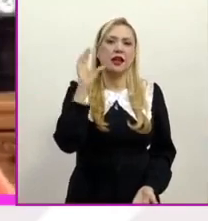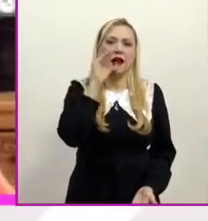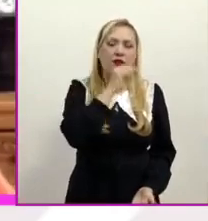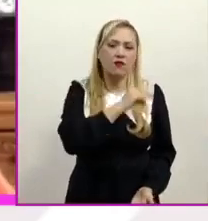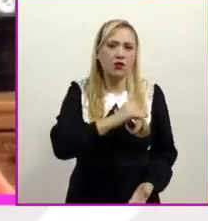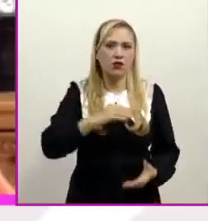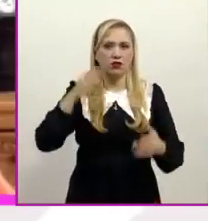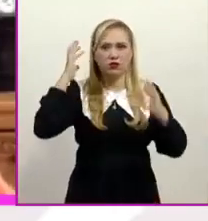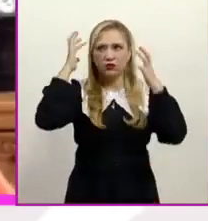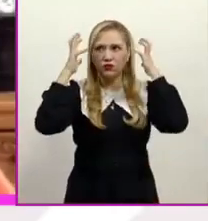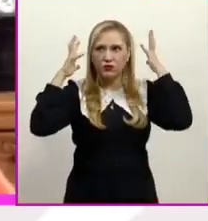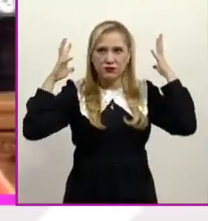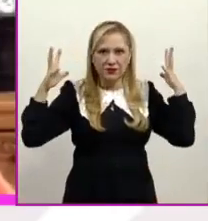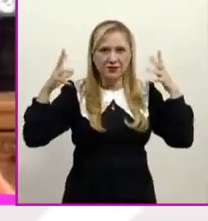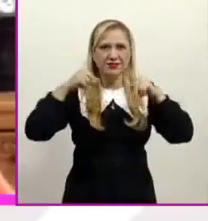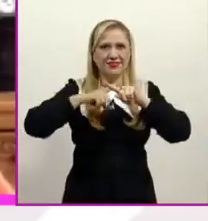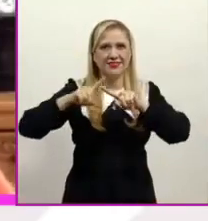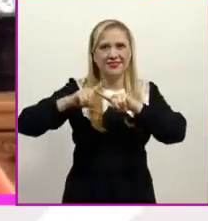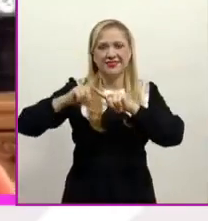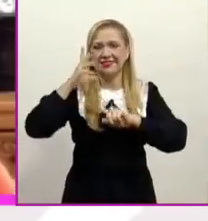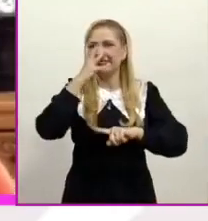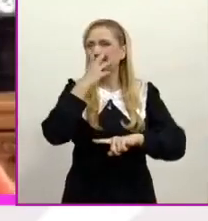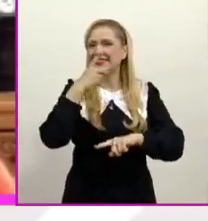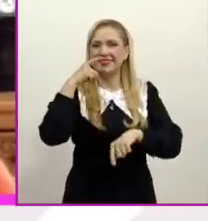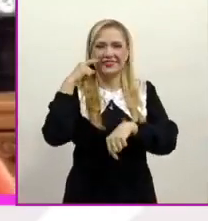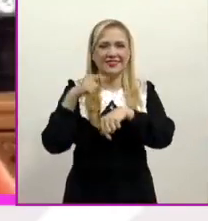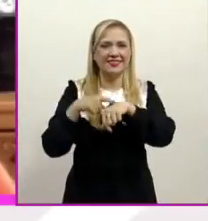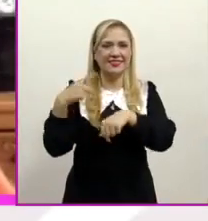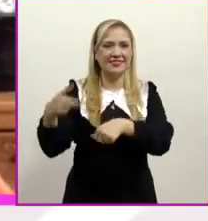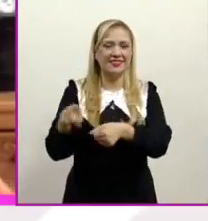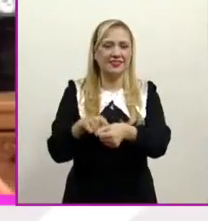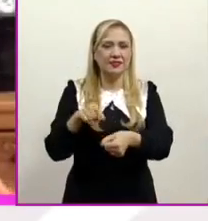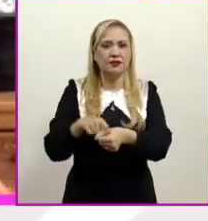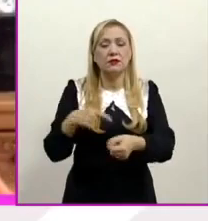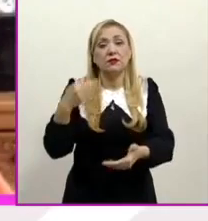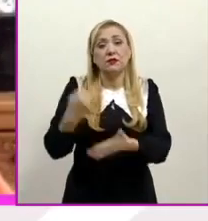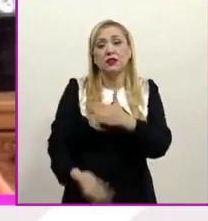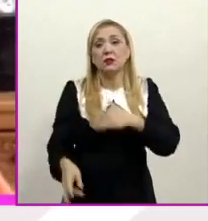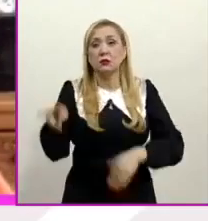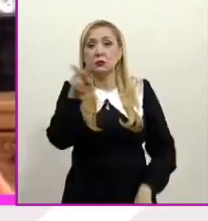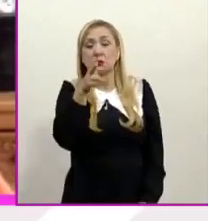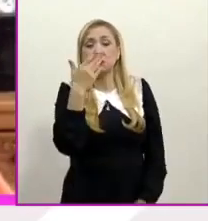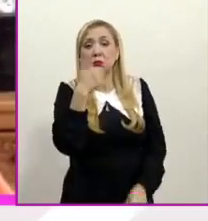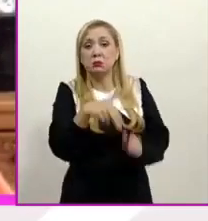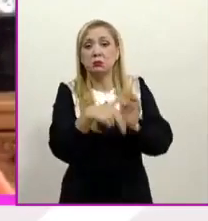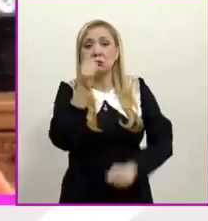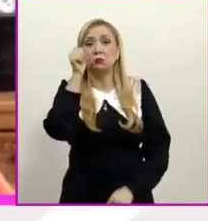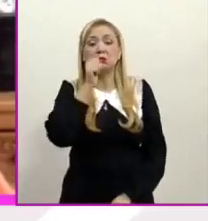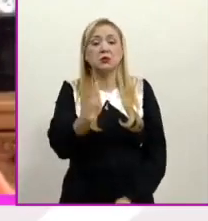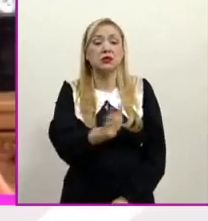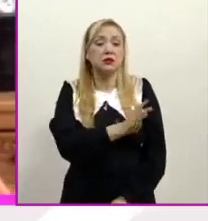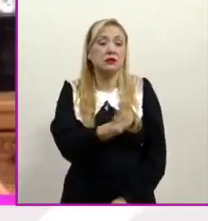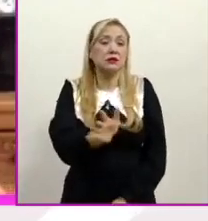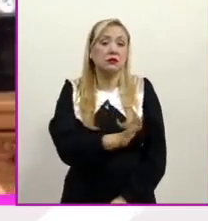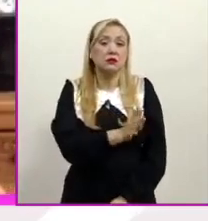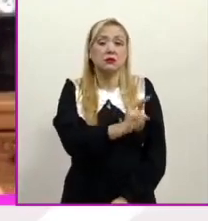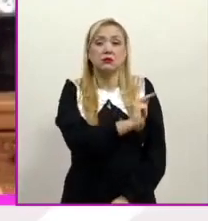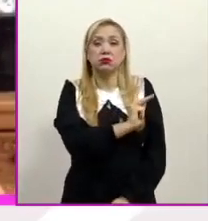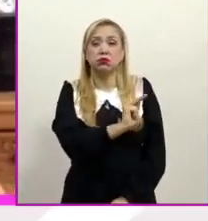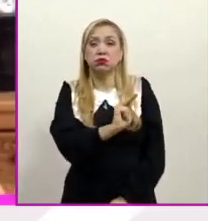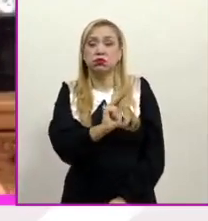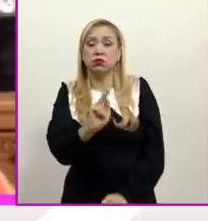son la gran mayoría de las audiencias en nuestro país. Esta falta de representación arraigada perpetra a su vez